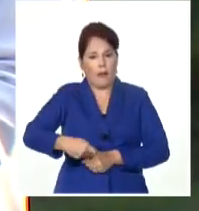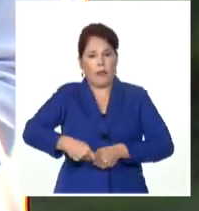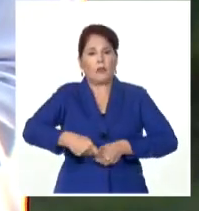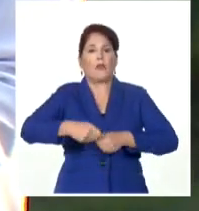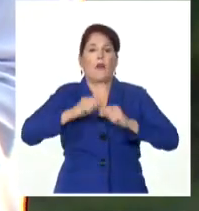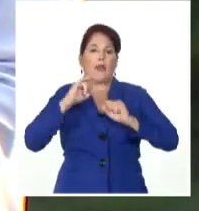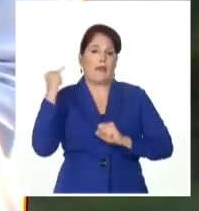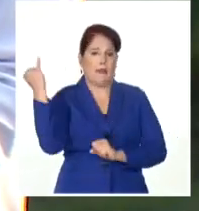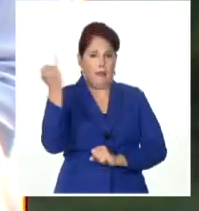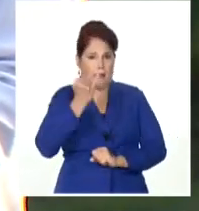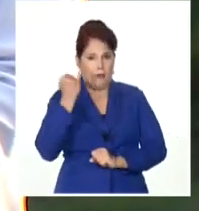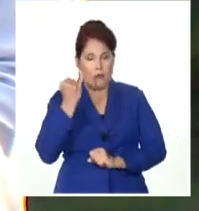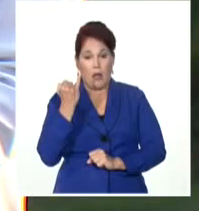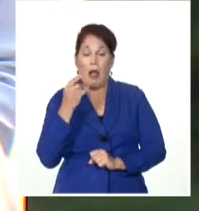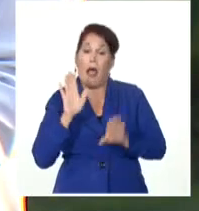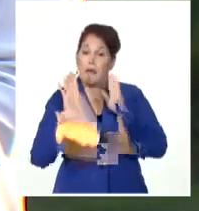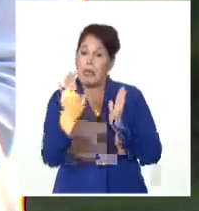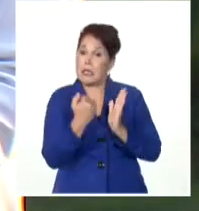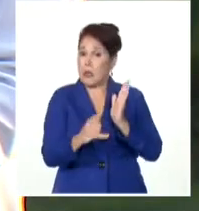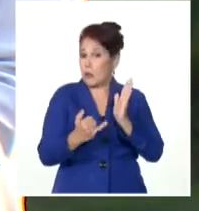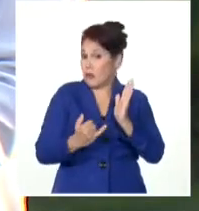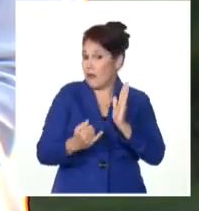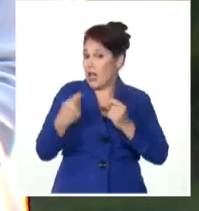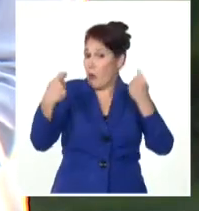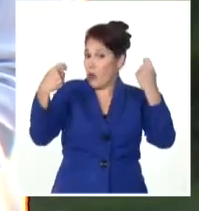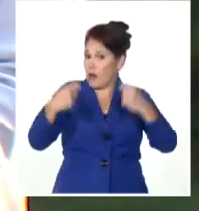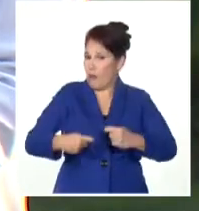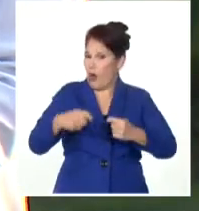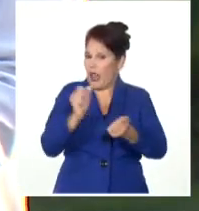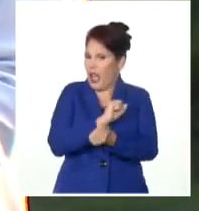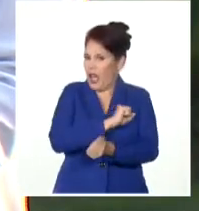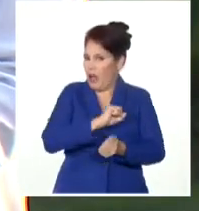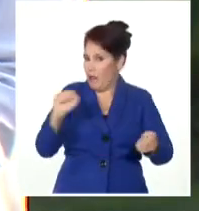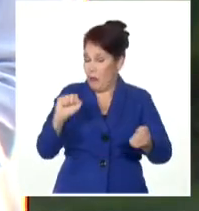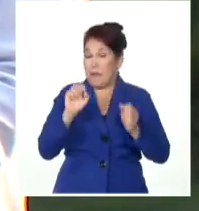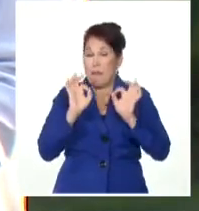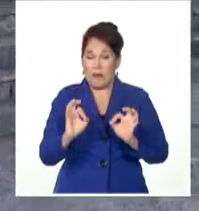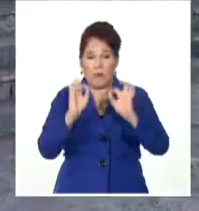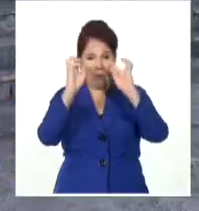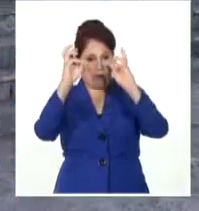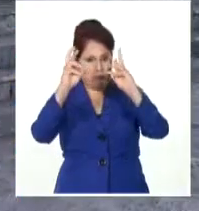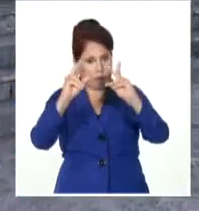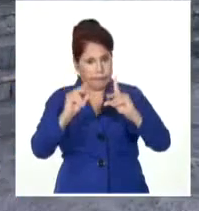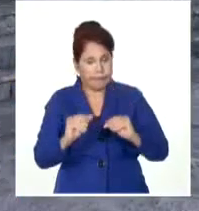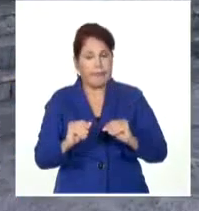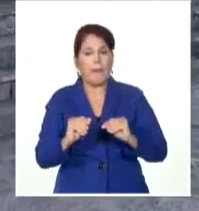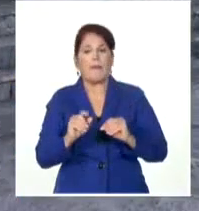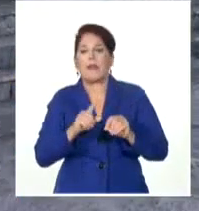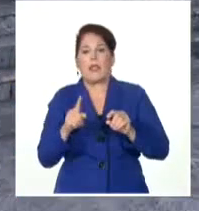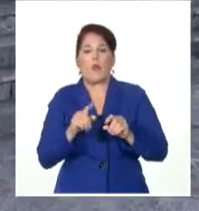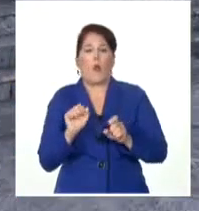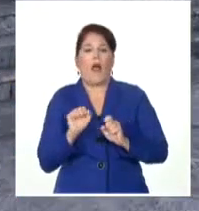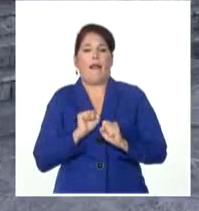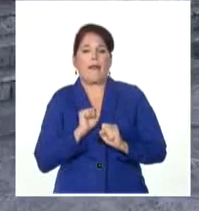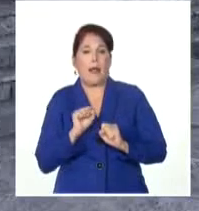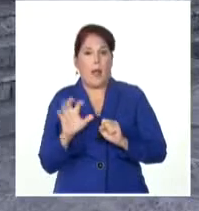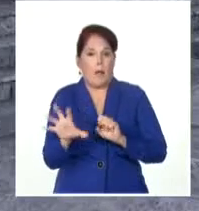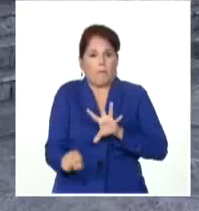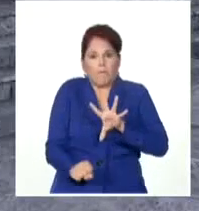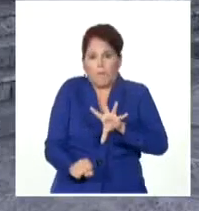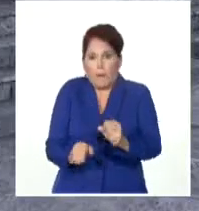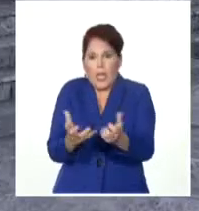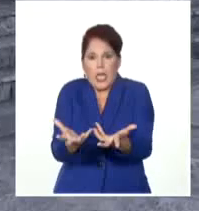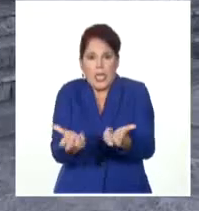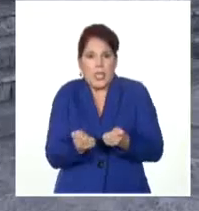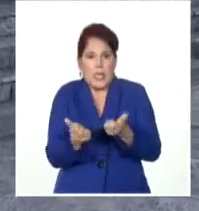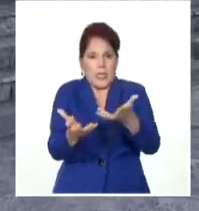internacional, se justifica e impone el terrorismo de Estado como resultado de la voracidad, la ambición, el